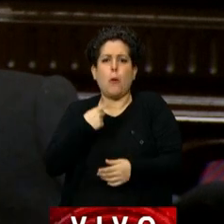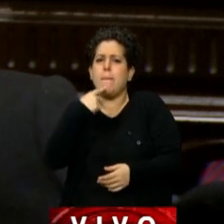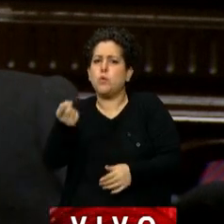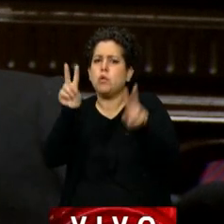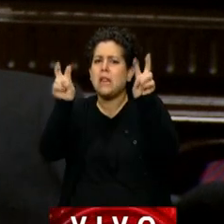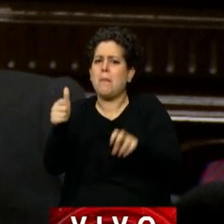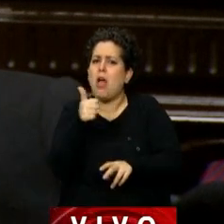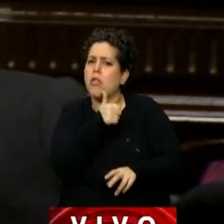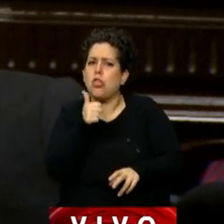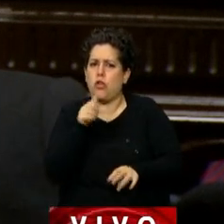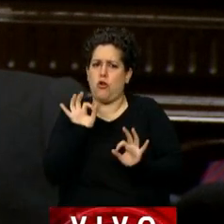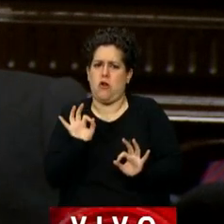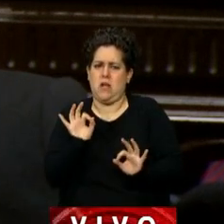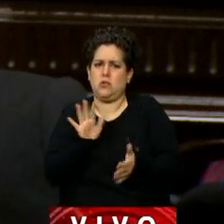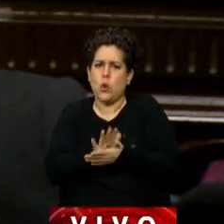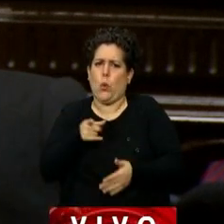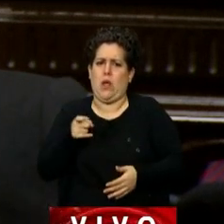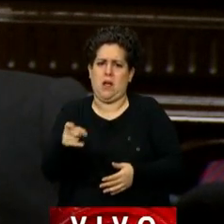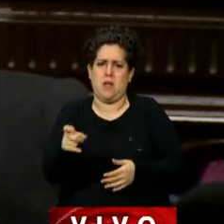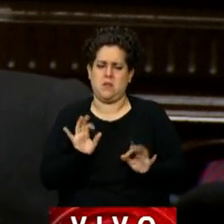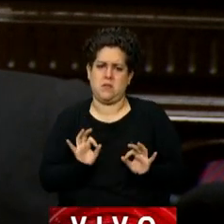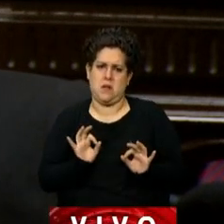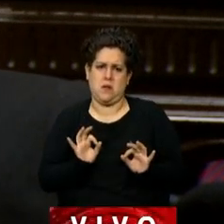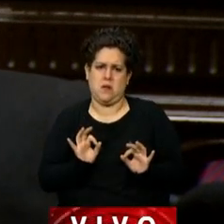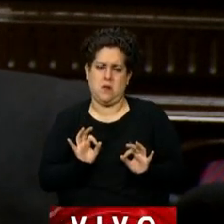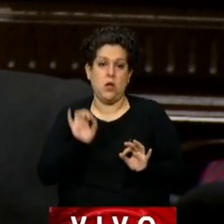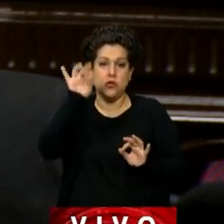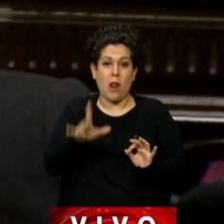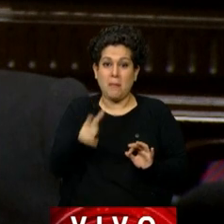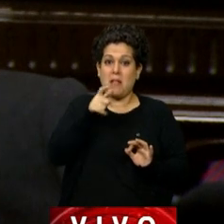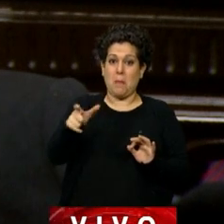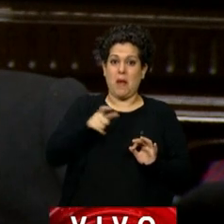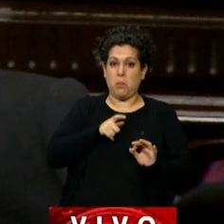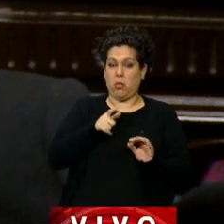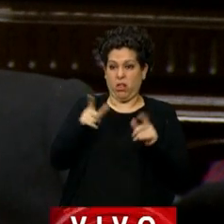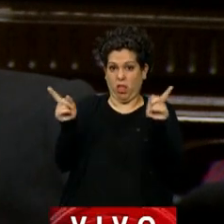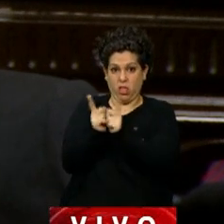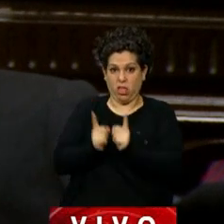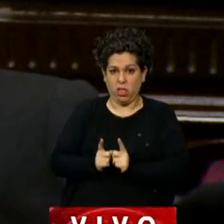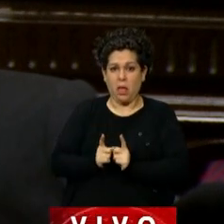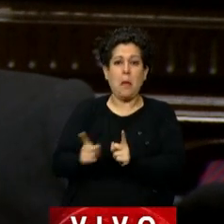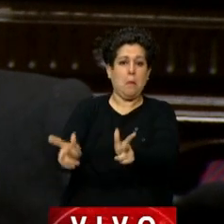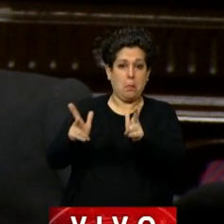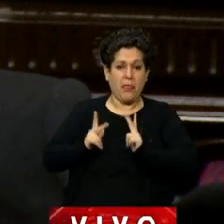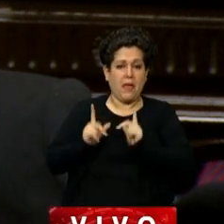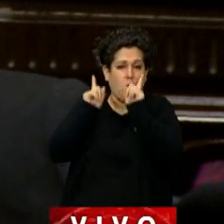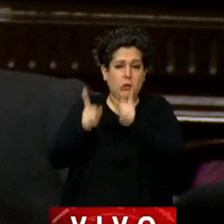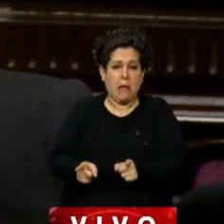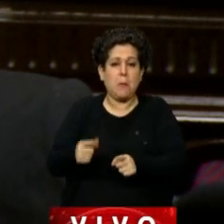drogas oncológicas. Y no solamente me contestaron eso, sino que me dijeron que